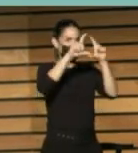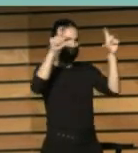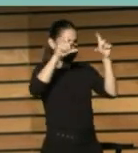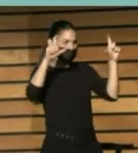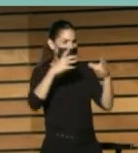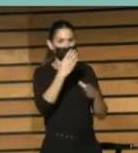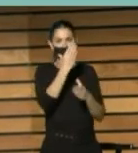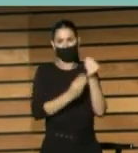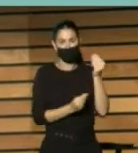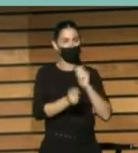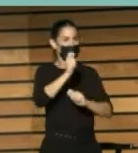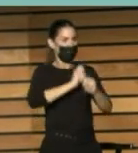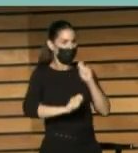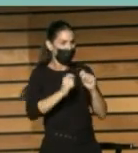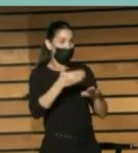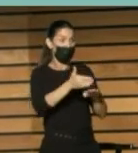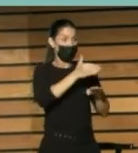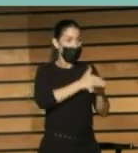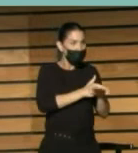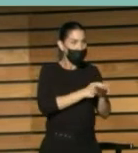organizaciones, de todas estas